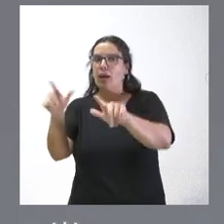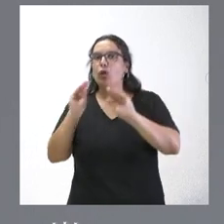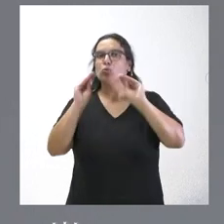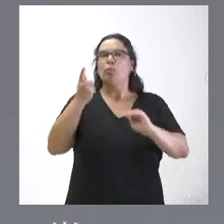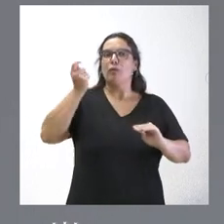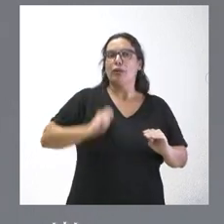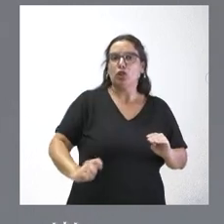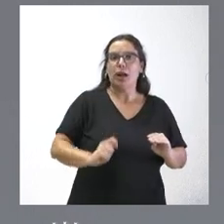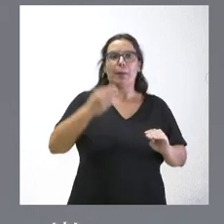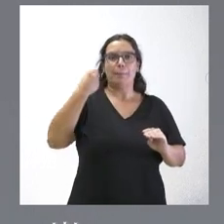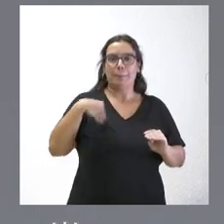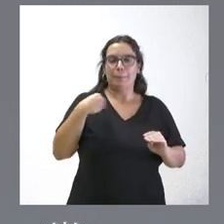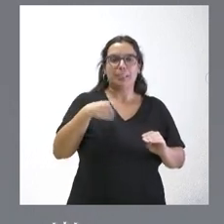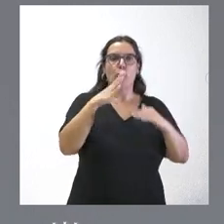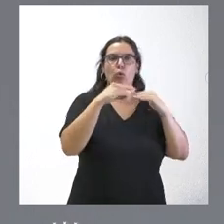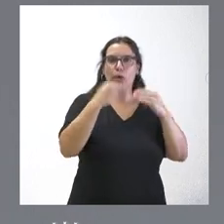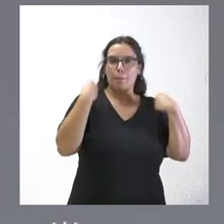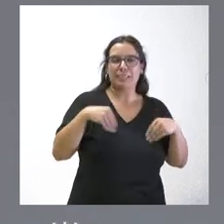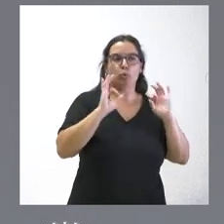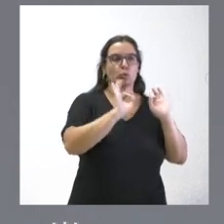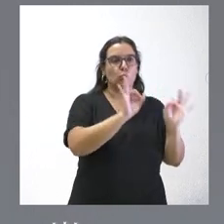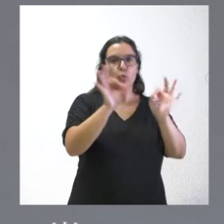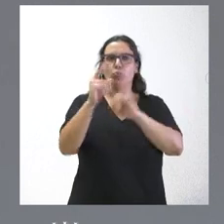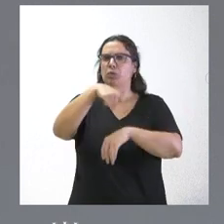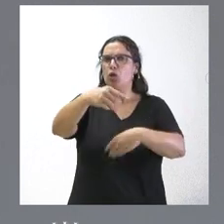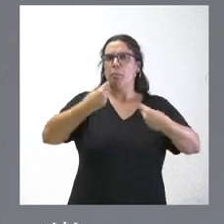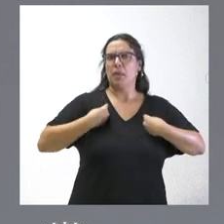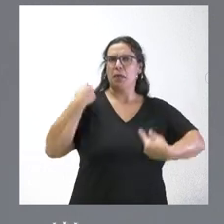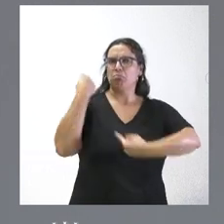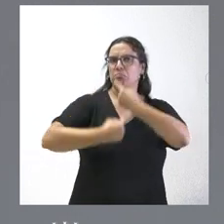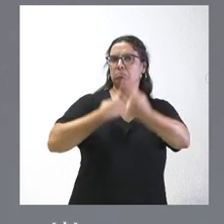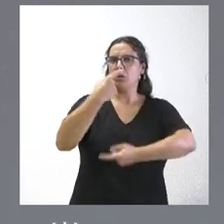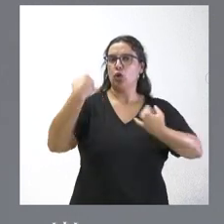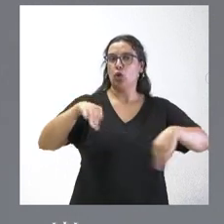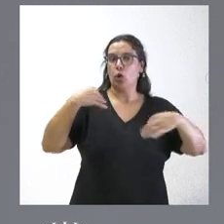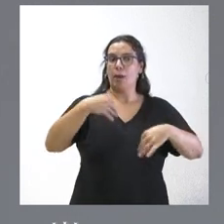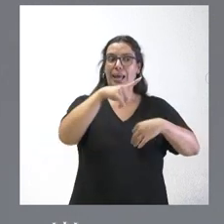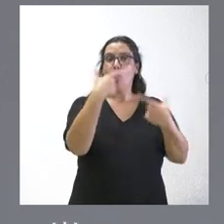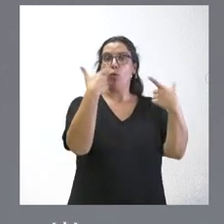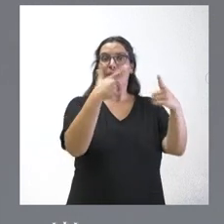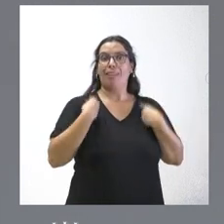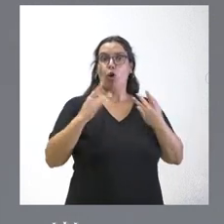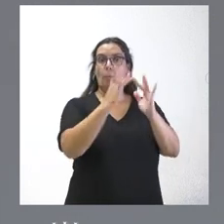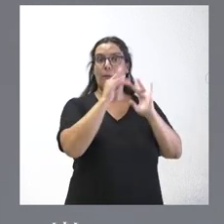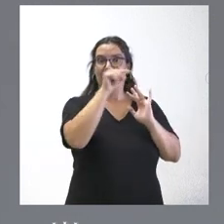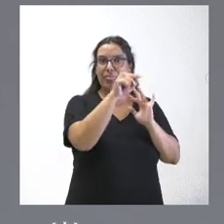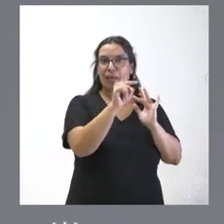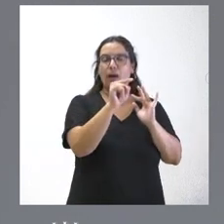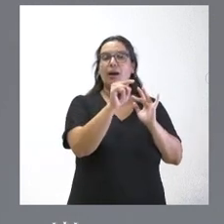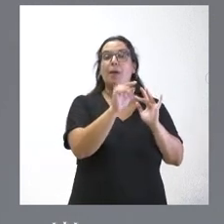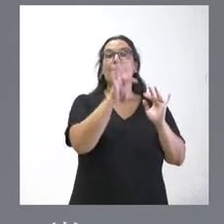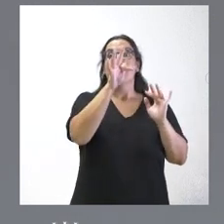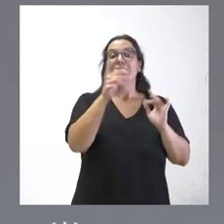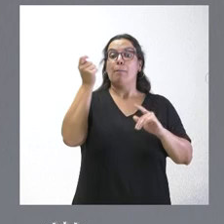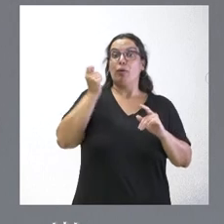los mismos residentes que puedan realizar su vida cotidiana en lo que es la unidad de convivencia pero que además tengan el mismo